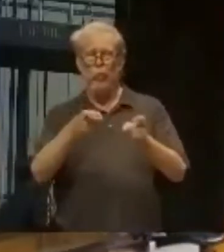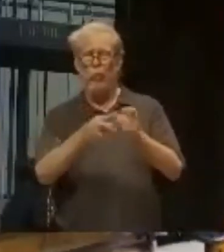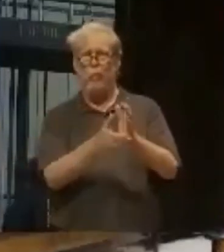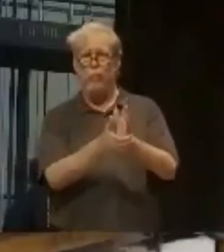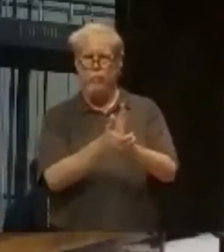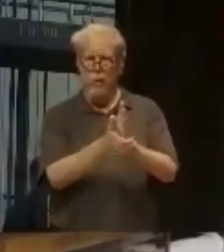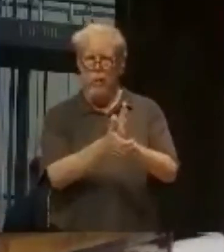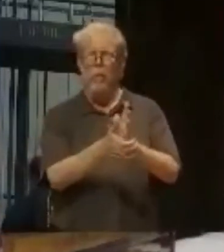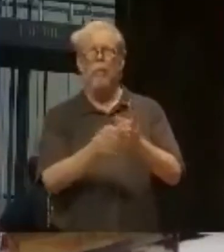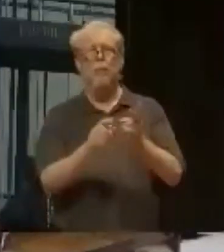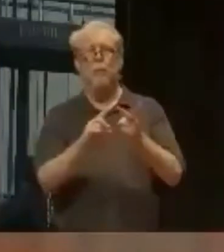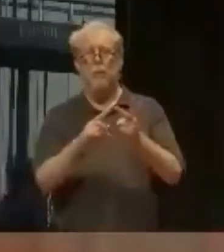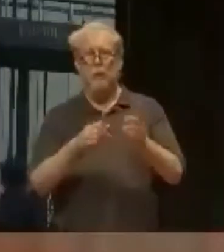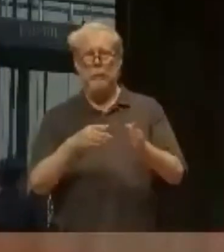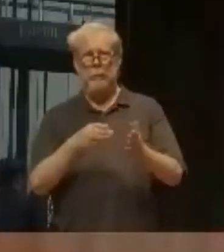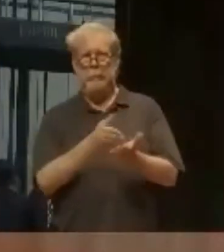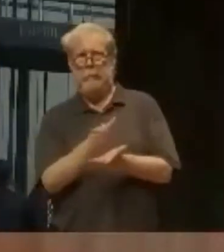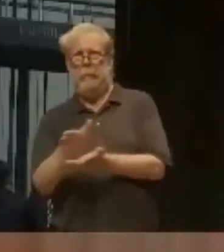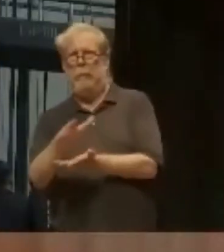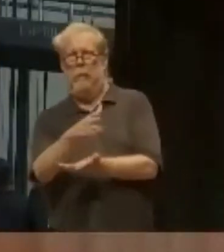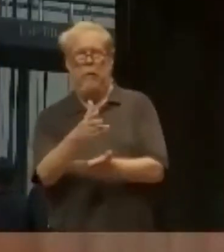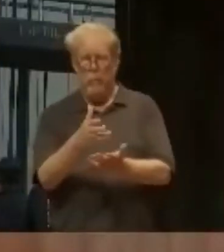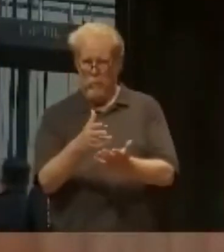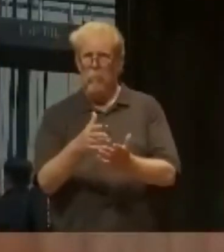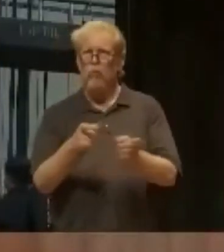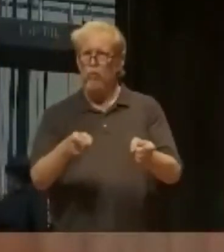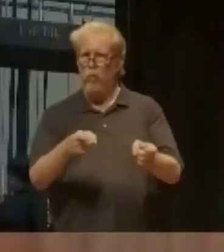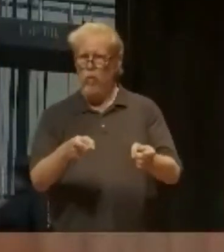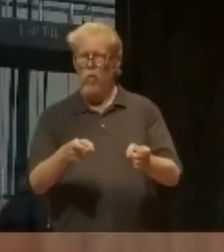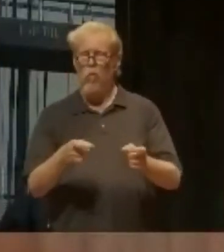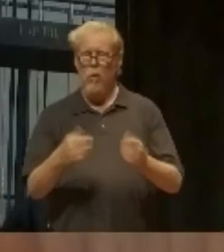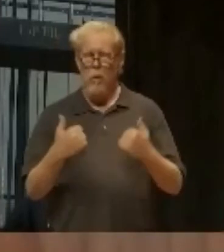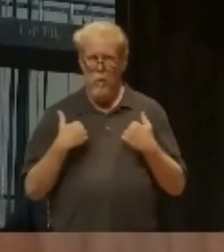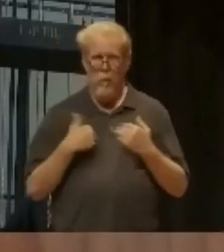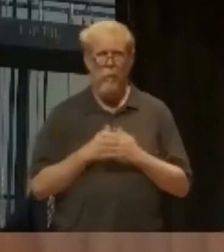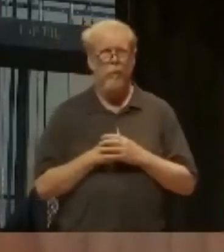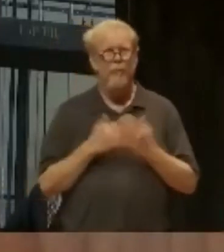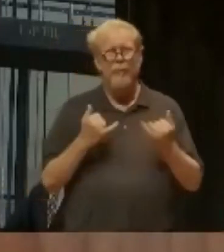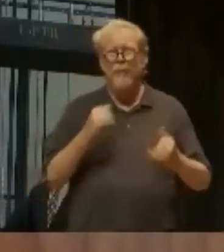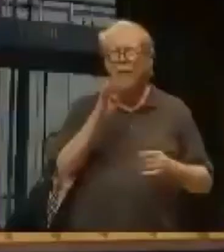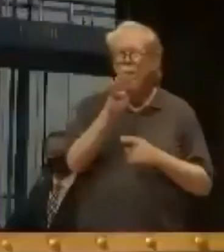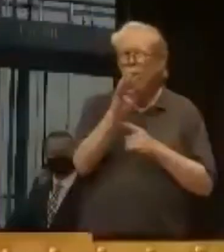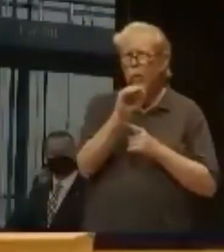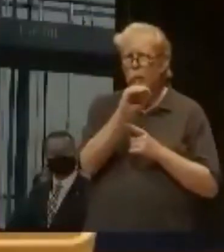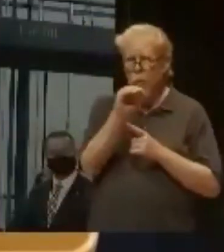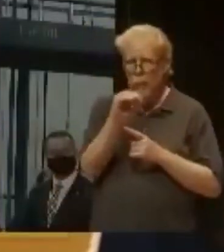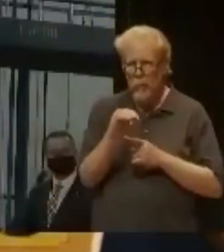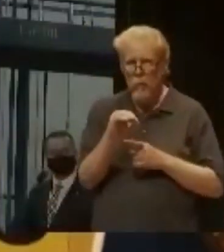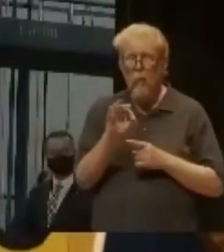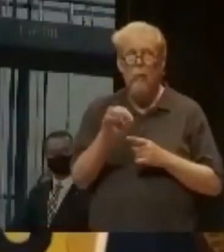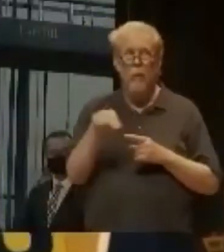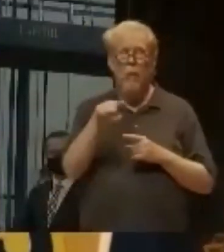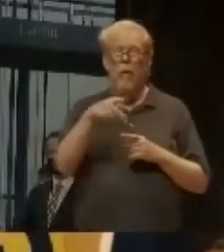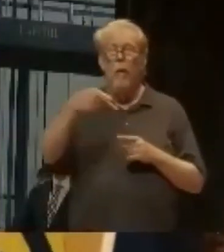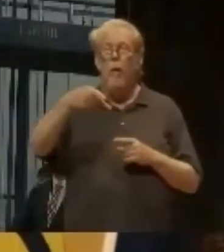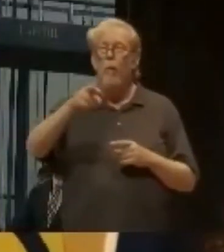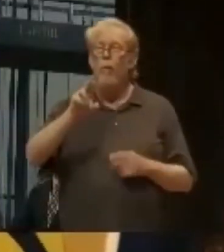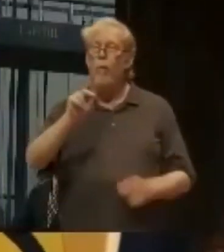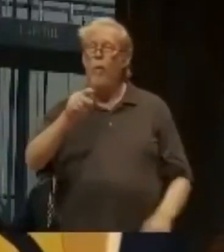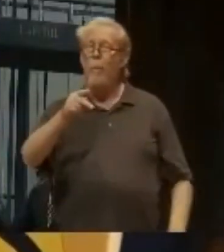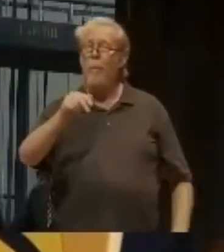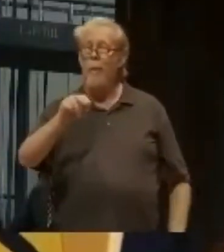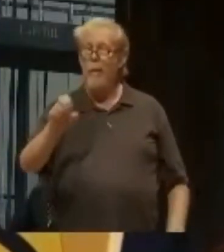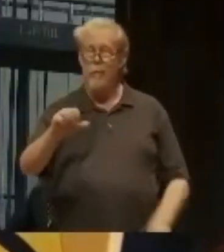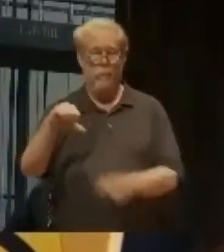control antifrenos y antideslizamiento automático. Alrededor del 40% de los buses escolares en este momento